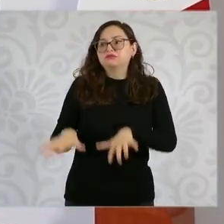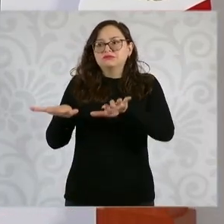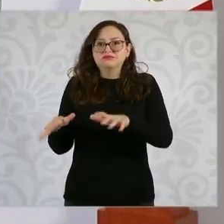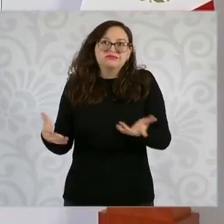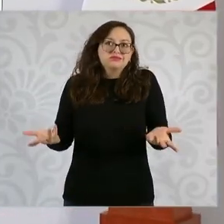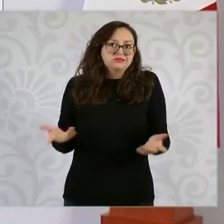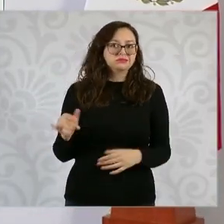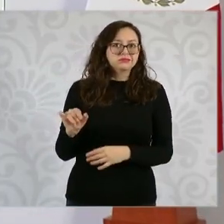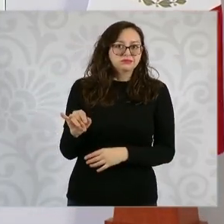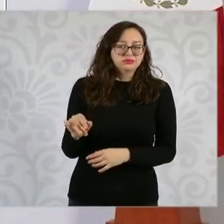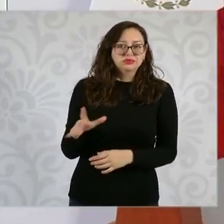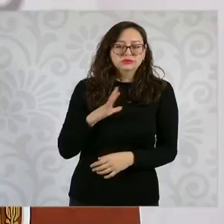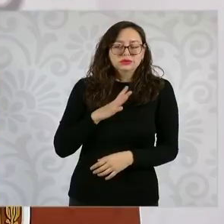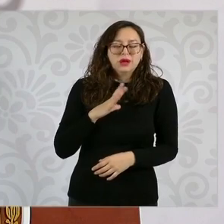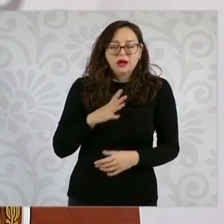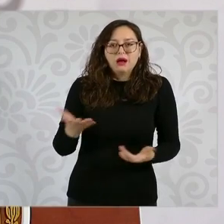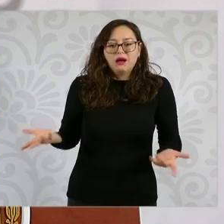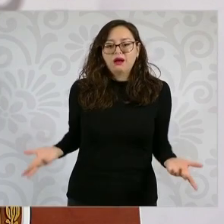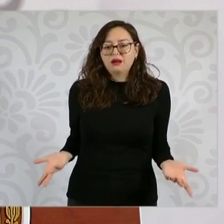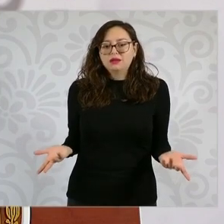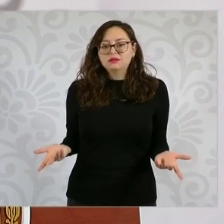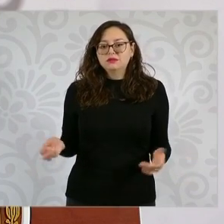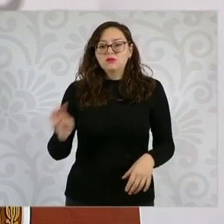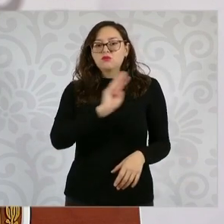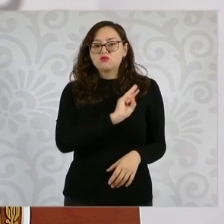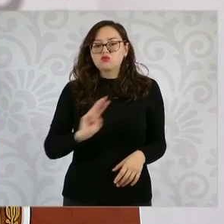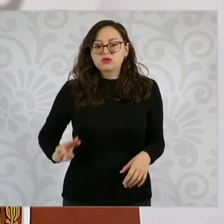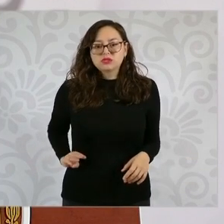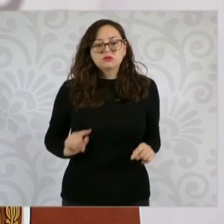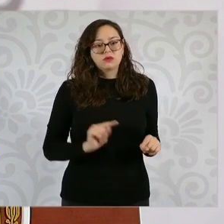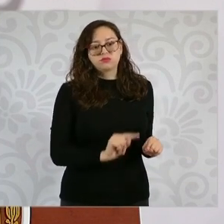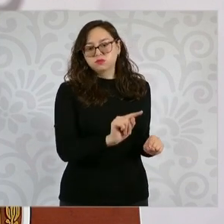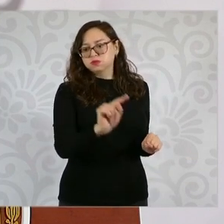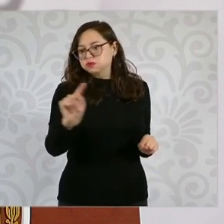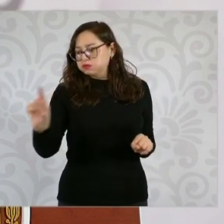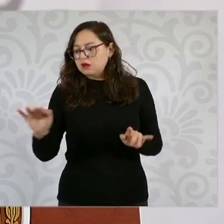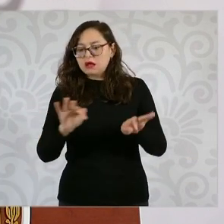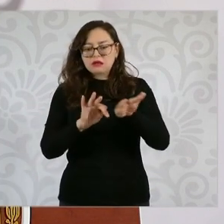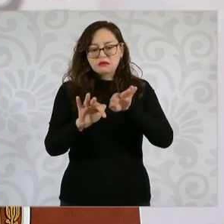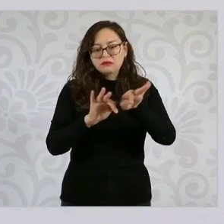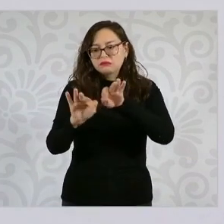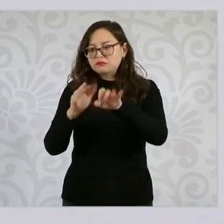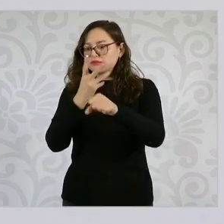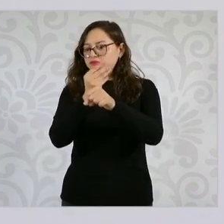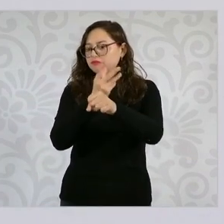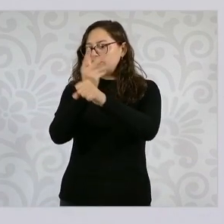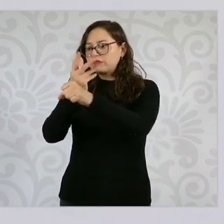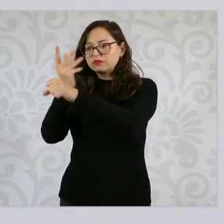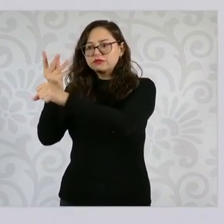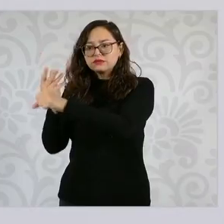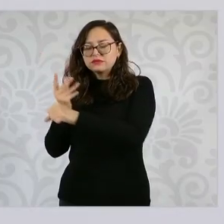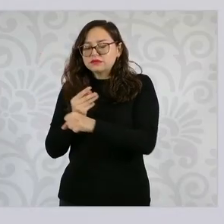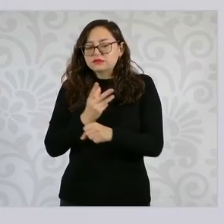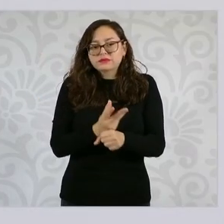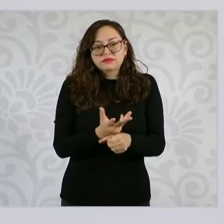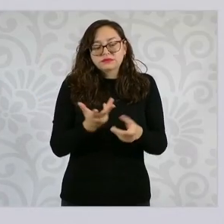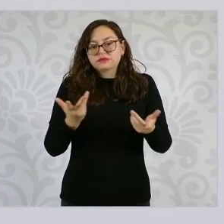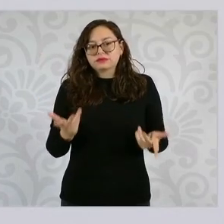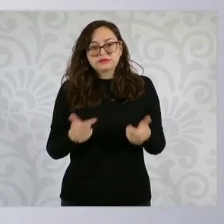los municipios, tanto por el gobierno del estado como por la Conagua